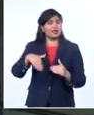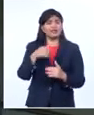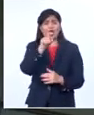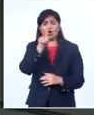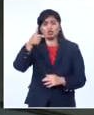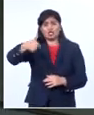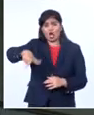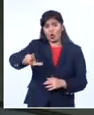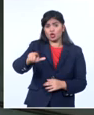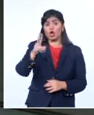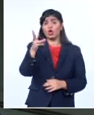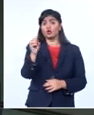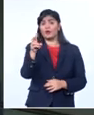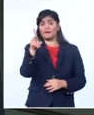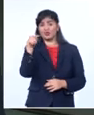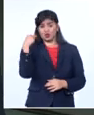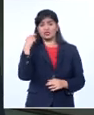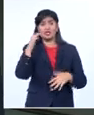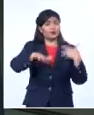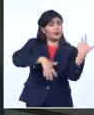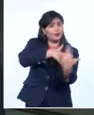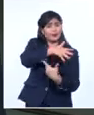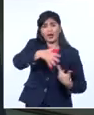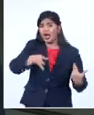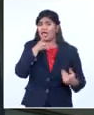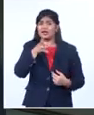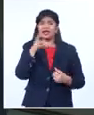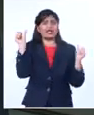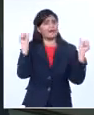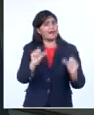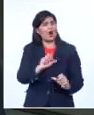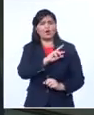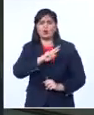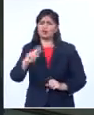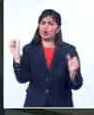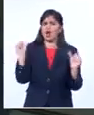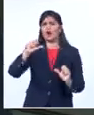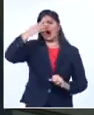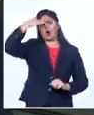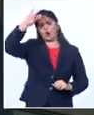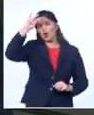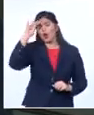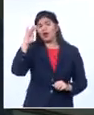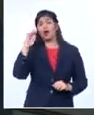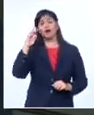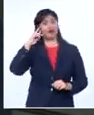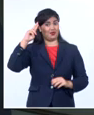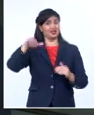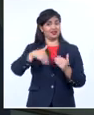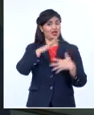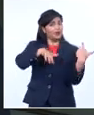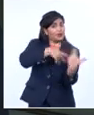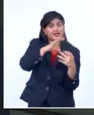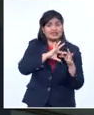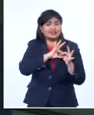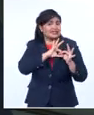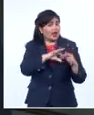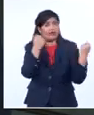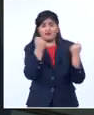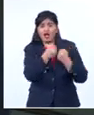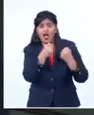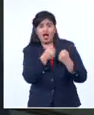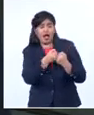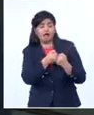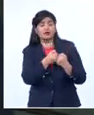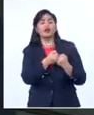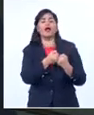instrumentadas recientemente. A esas necesidades corresponde la legislación que Cuba ha puesto en vigor para